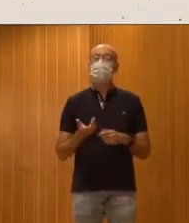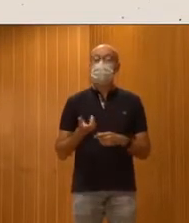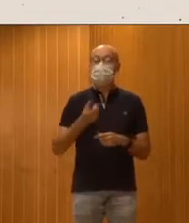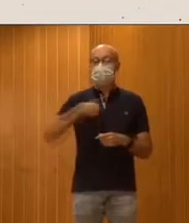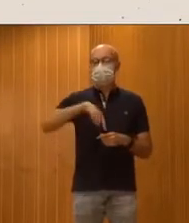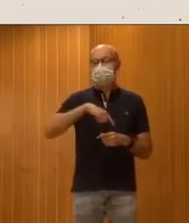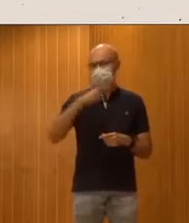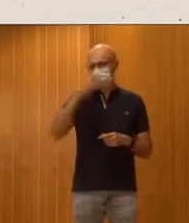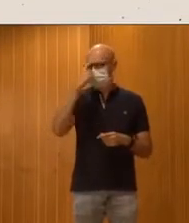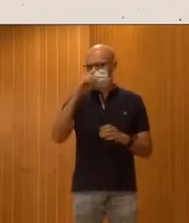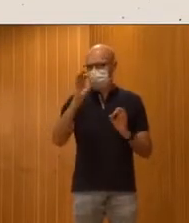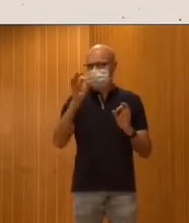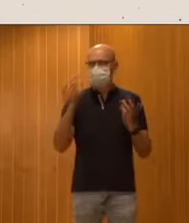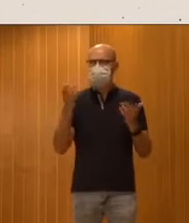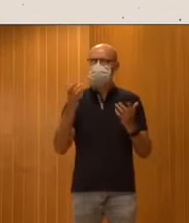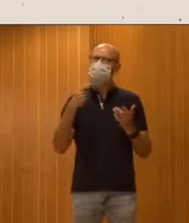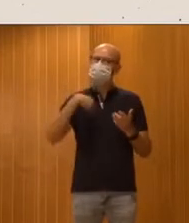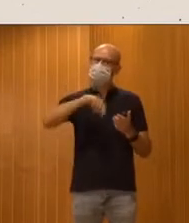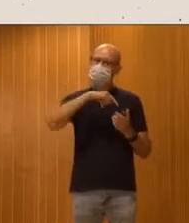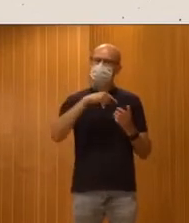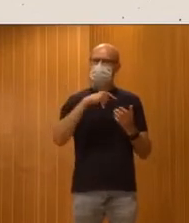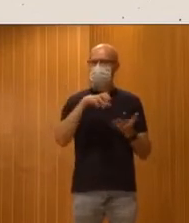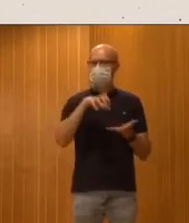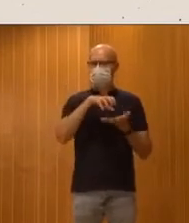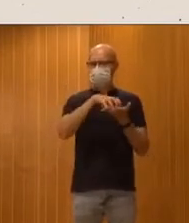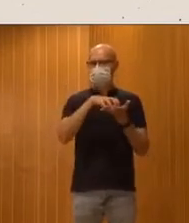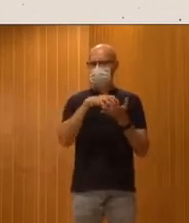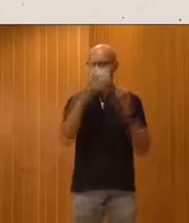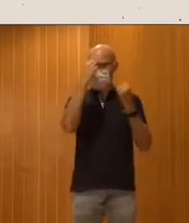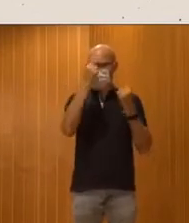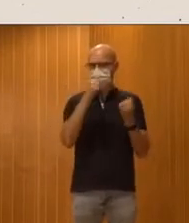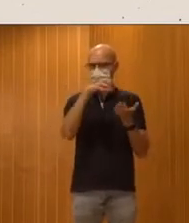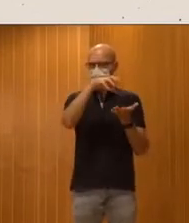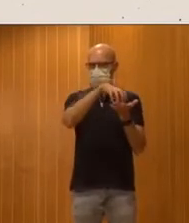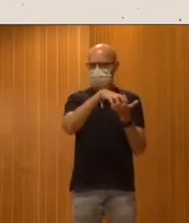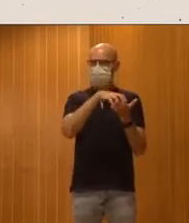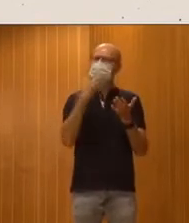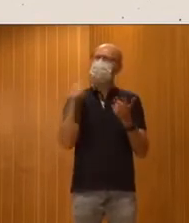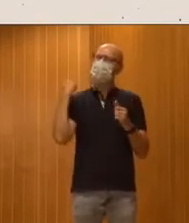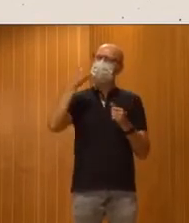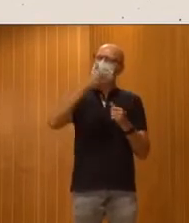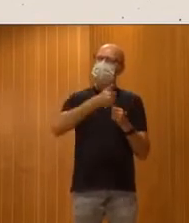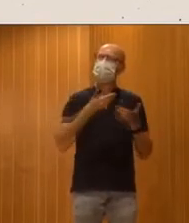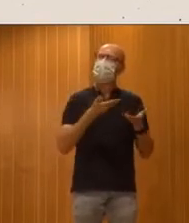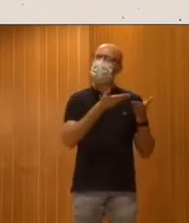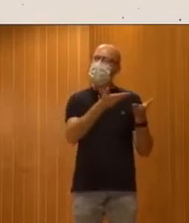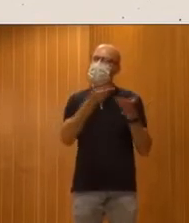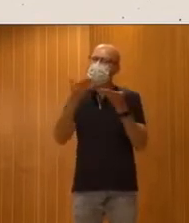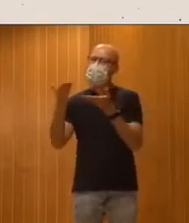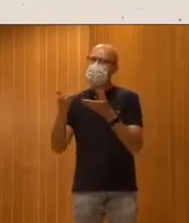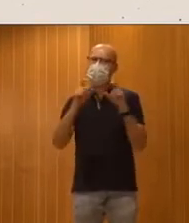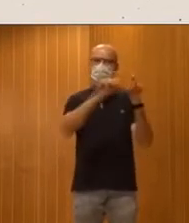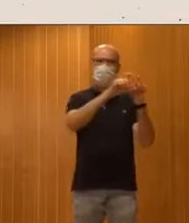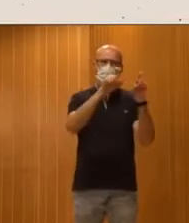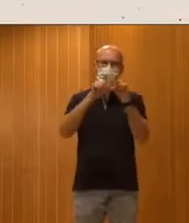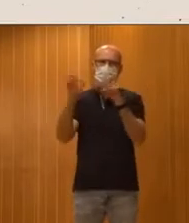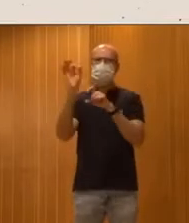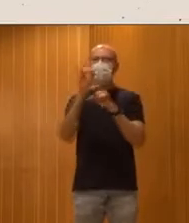Nosotros, como sabéis, somos una entidad que llevamos tiempo ayudando a empresas y a instituciones